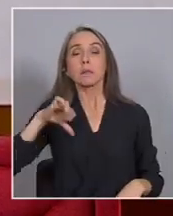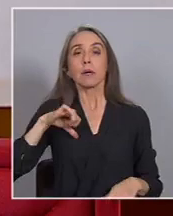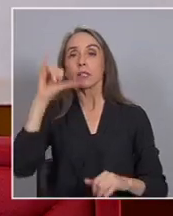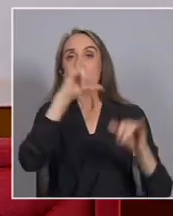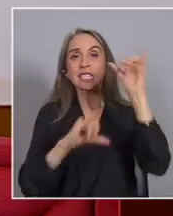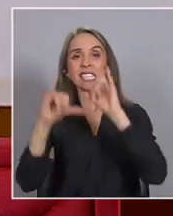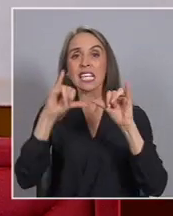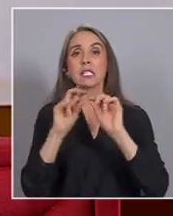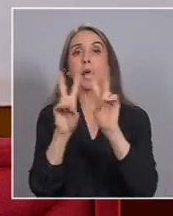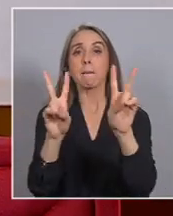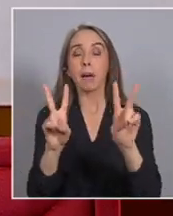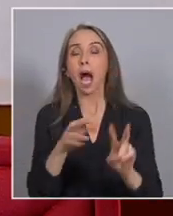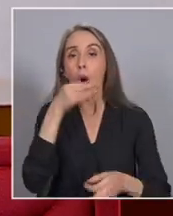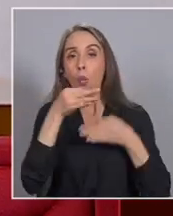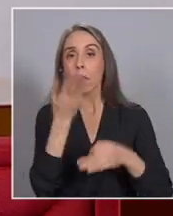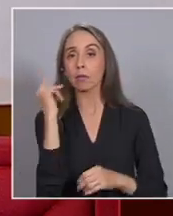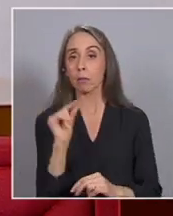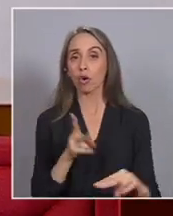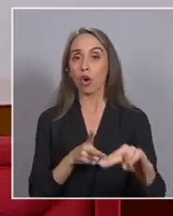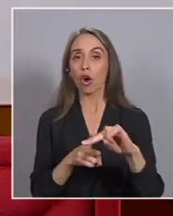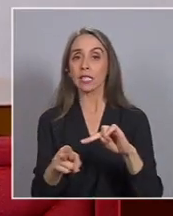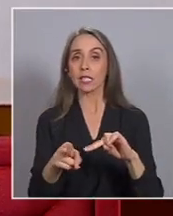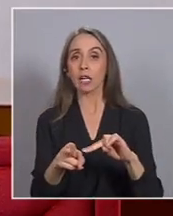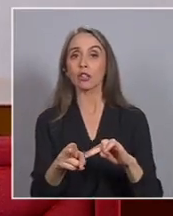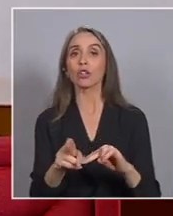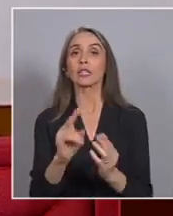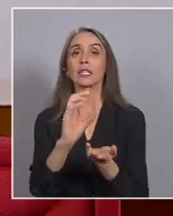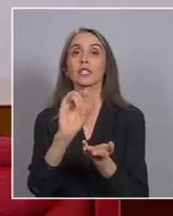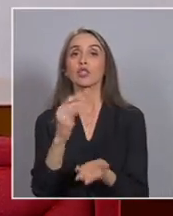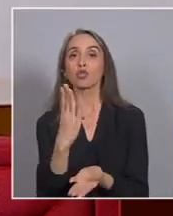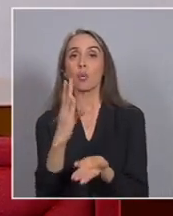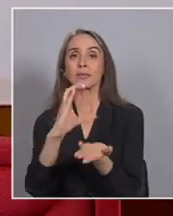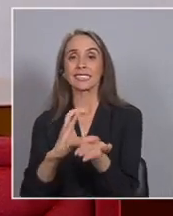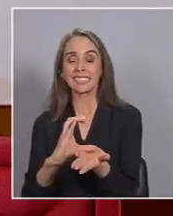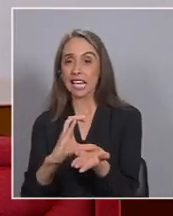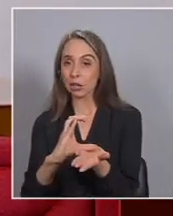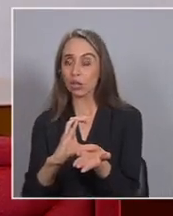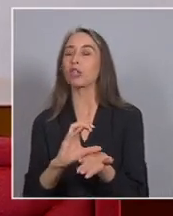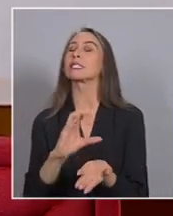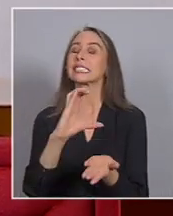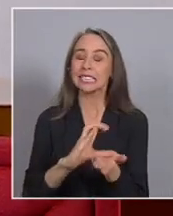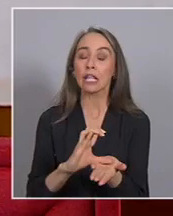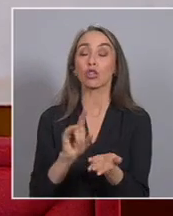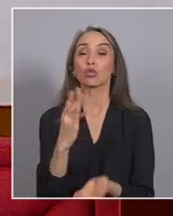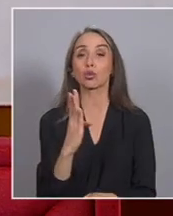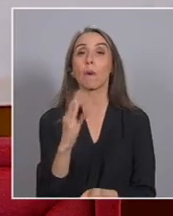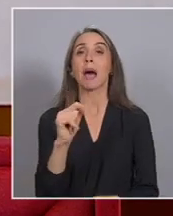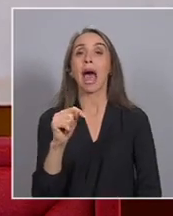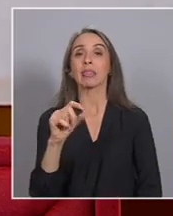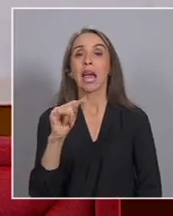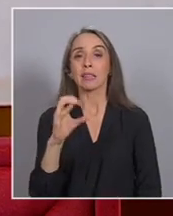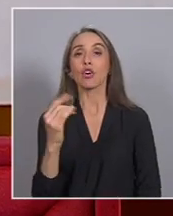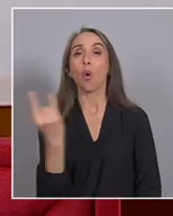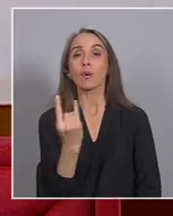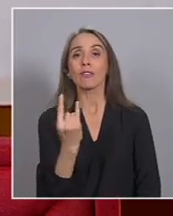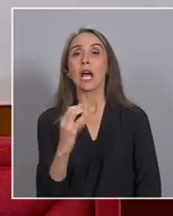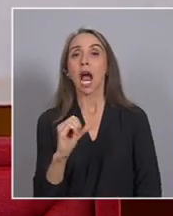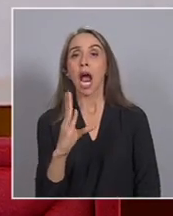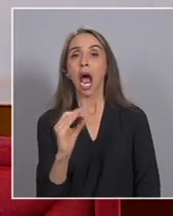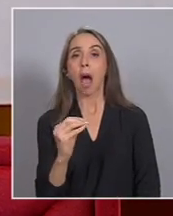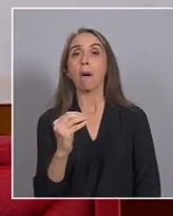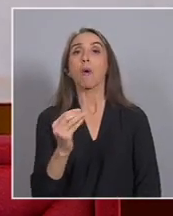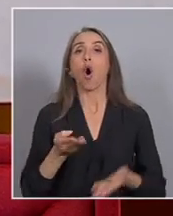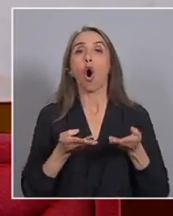muchísimo dar cuenta de la reciente inauguración del subcentro antártico, del Centro Subantártico Universitario Cabo de Hornos en la ciudad de